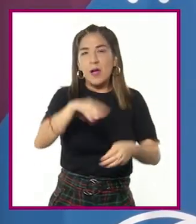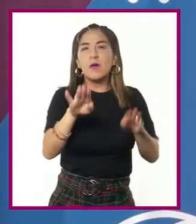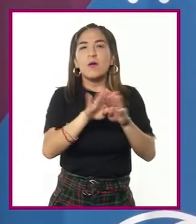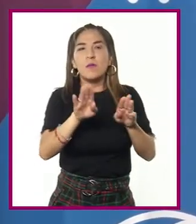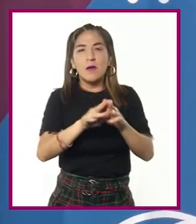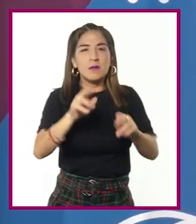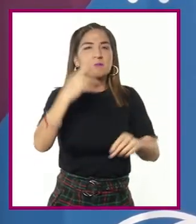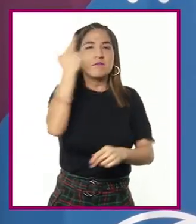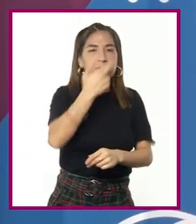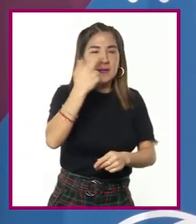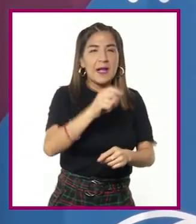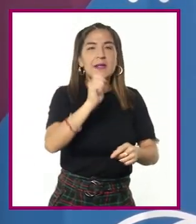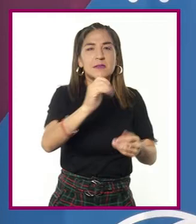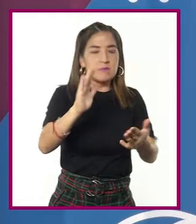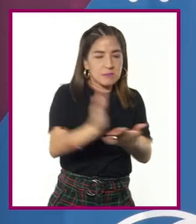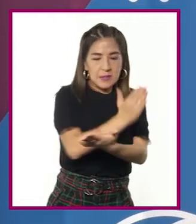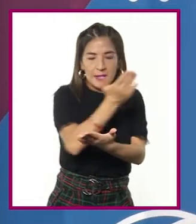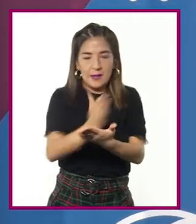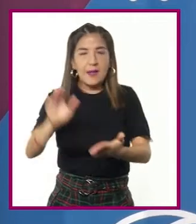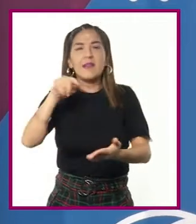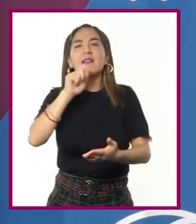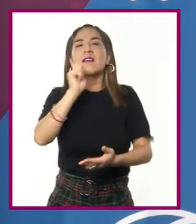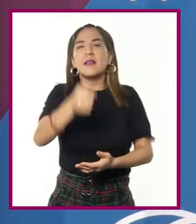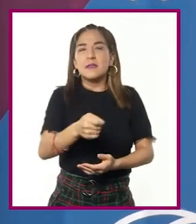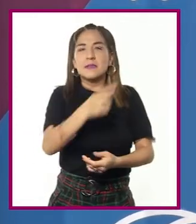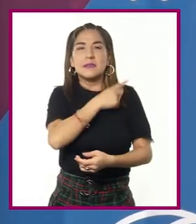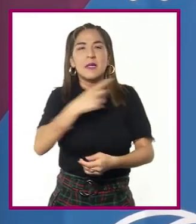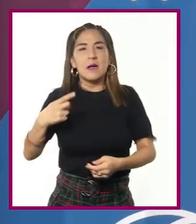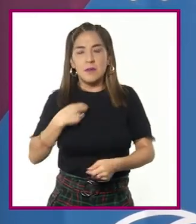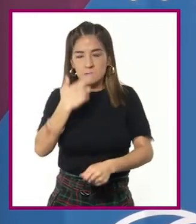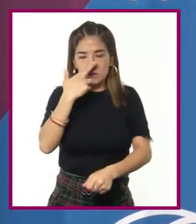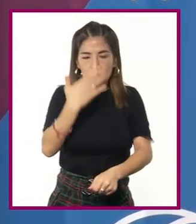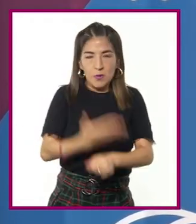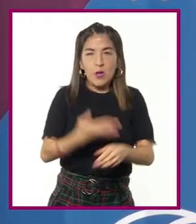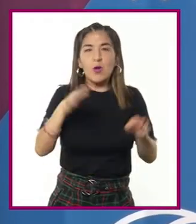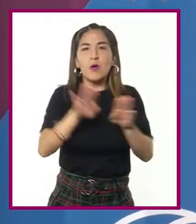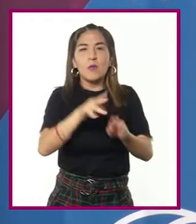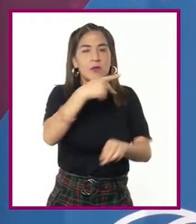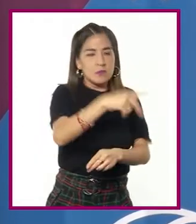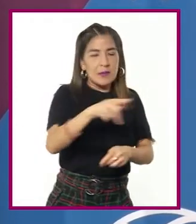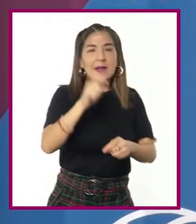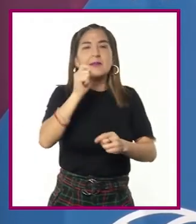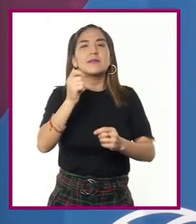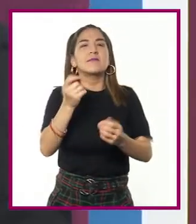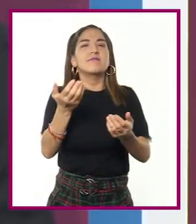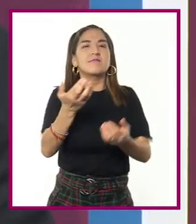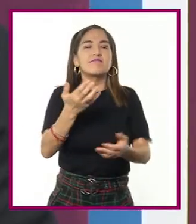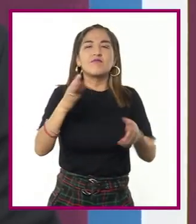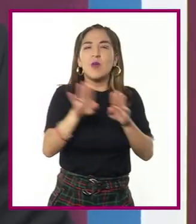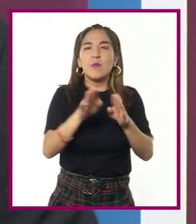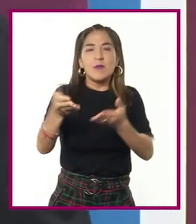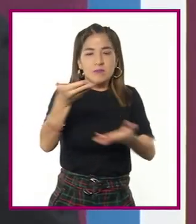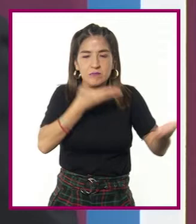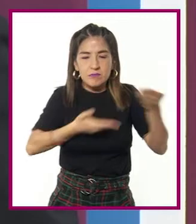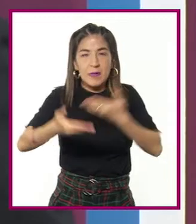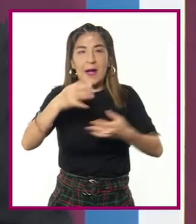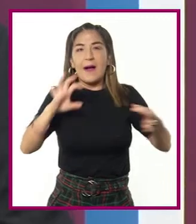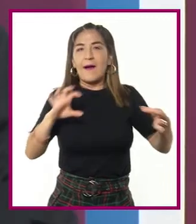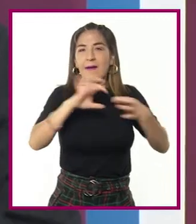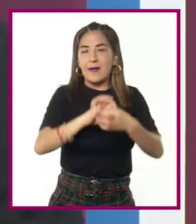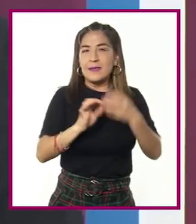poder político. Cada uno requiere actuar con autonomía y debe haber un equilibrio entre ellos. Para que quede más